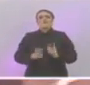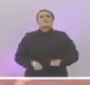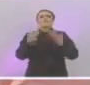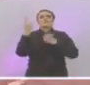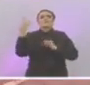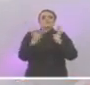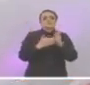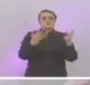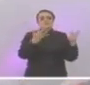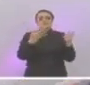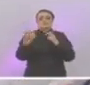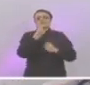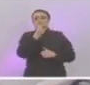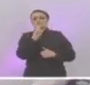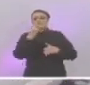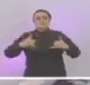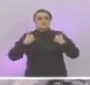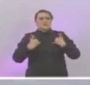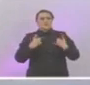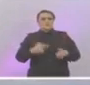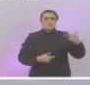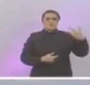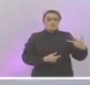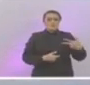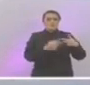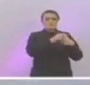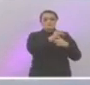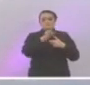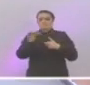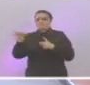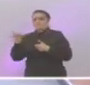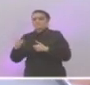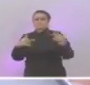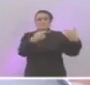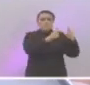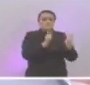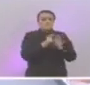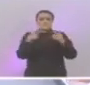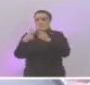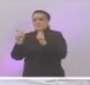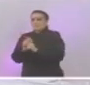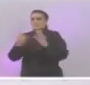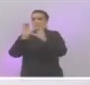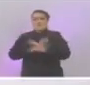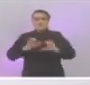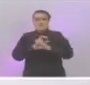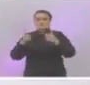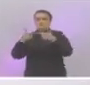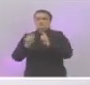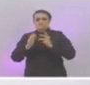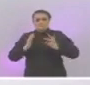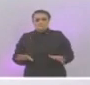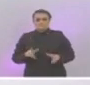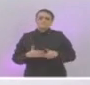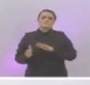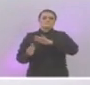de 1.800 niños y jóvenes de 8 municipios en 9 agrupaciones sinfónicas. Por otra